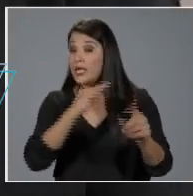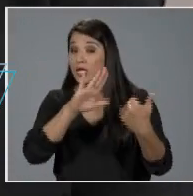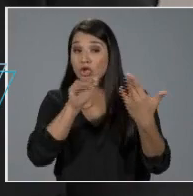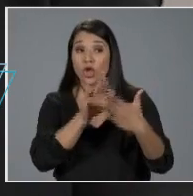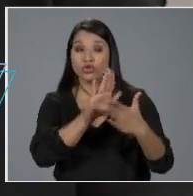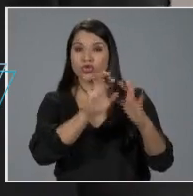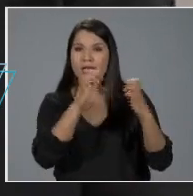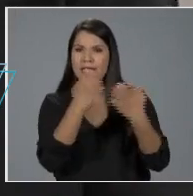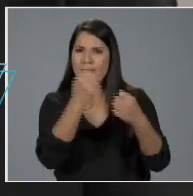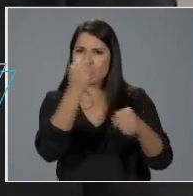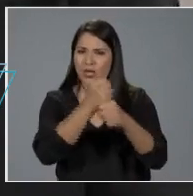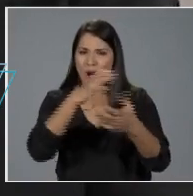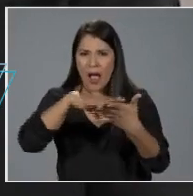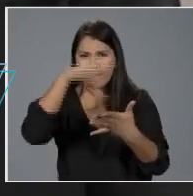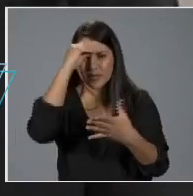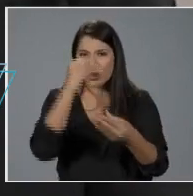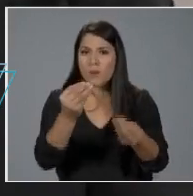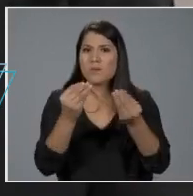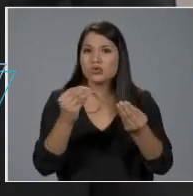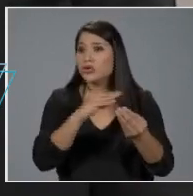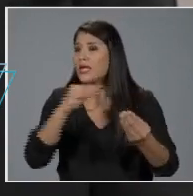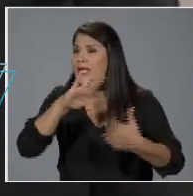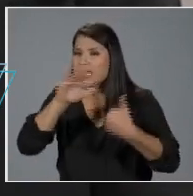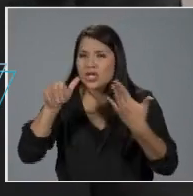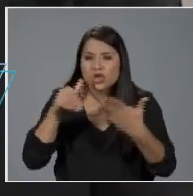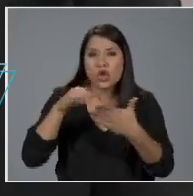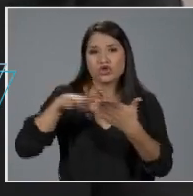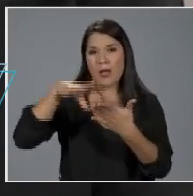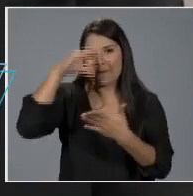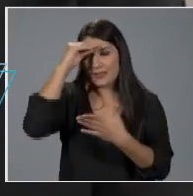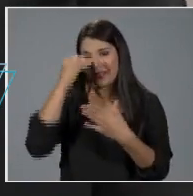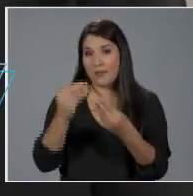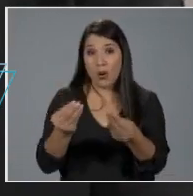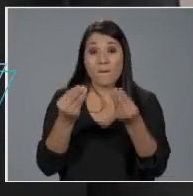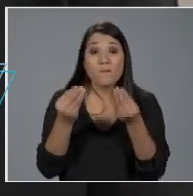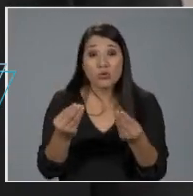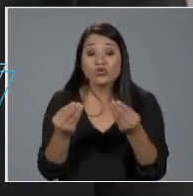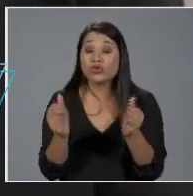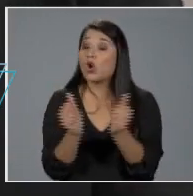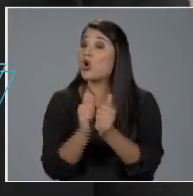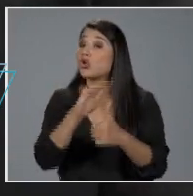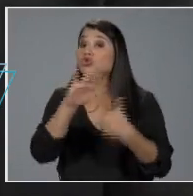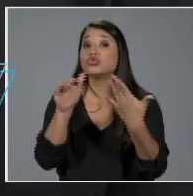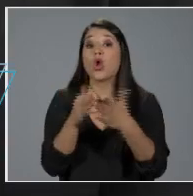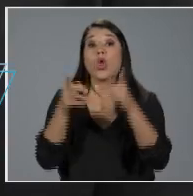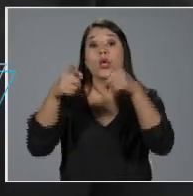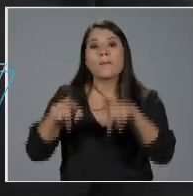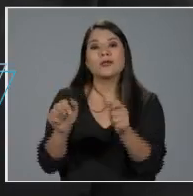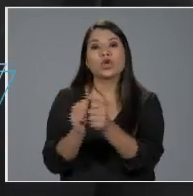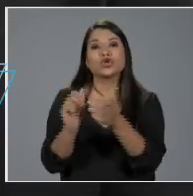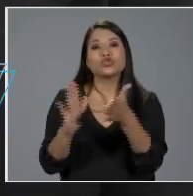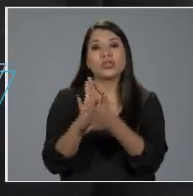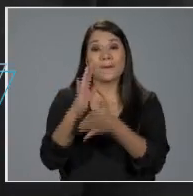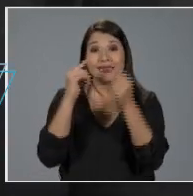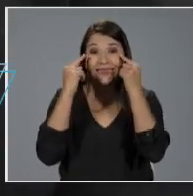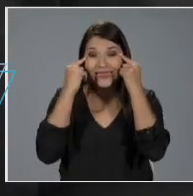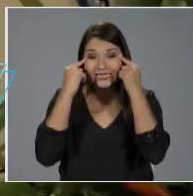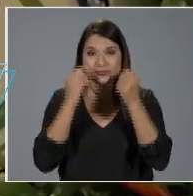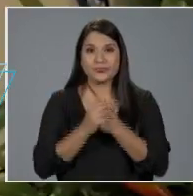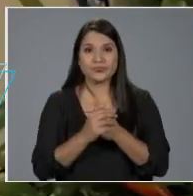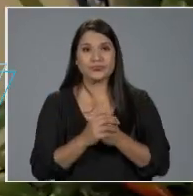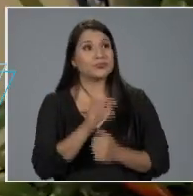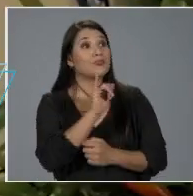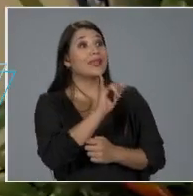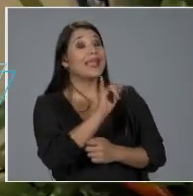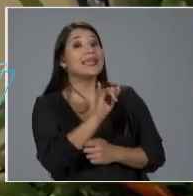administración aprendió mucho, y todos hemos aprendido mucho a partir de todo lo que se desplegó del cementazo. Esos son los